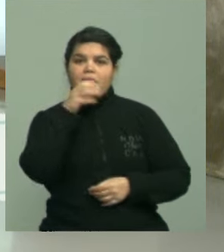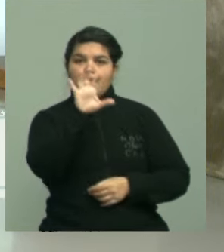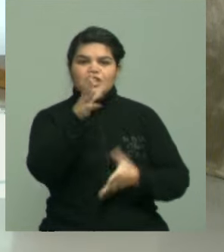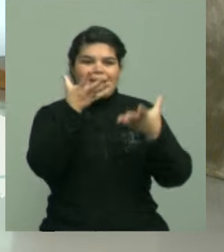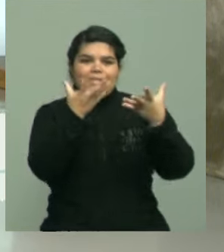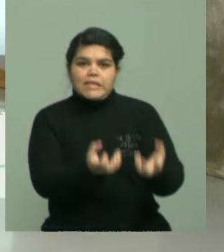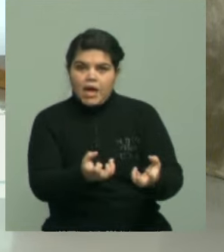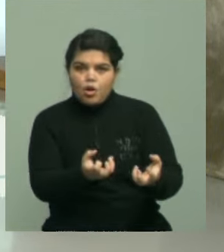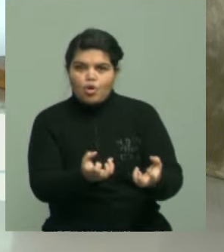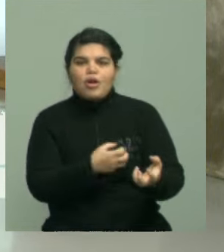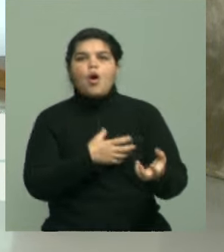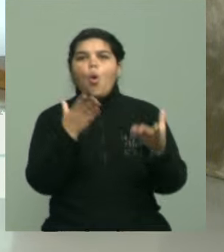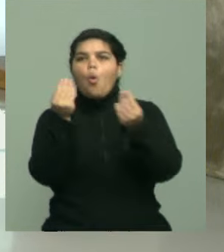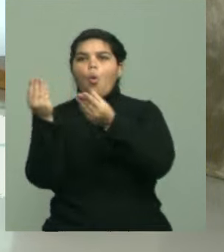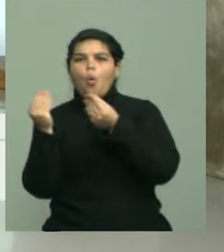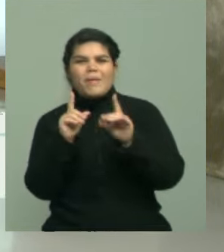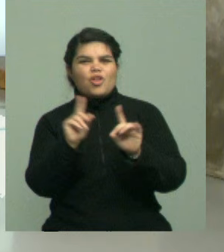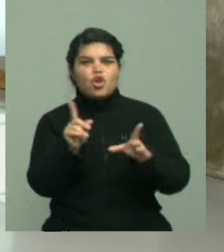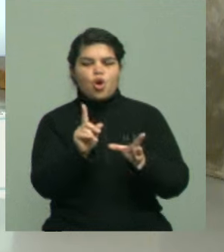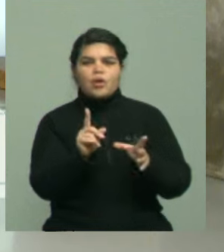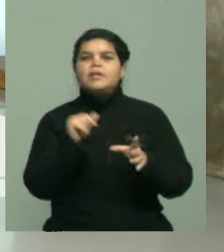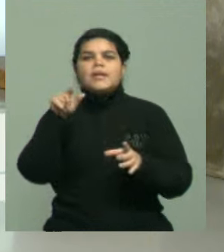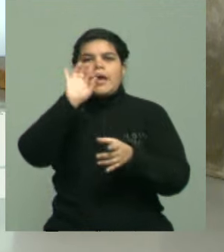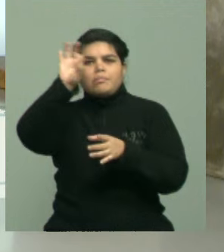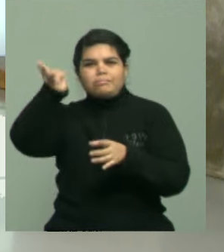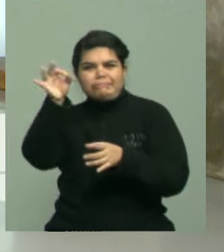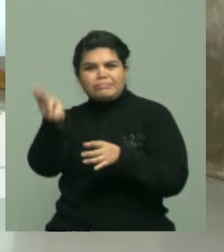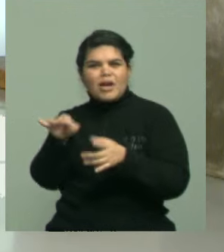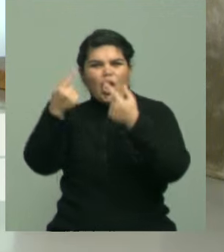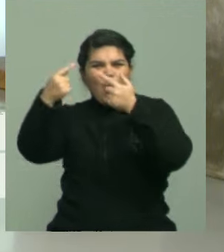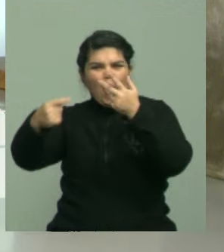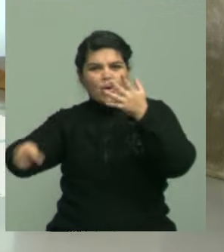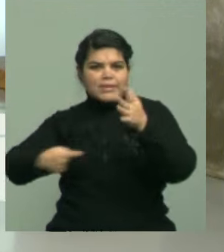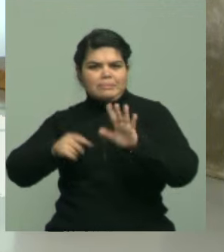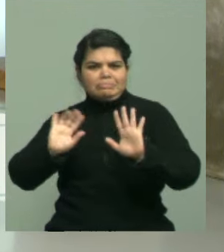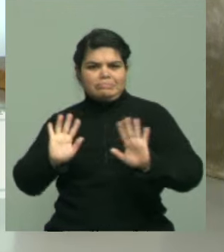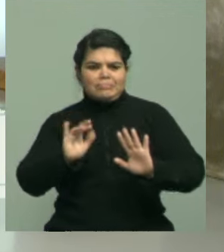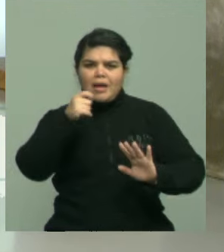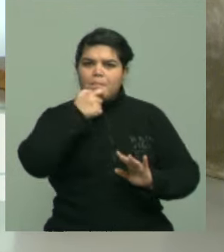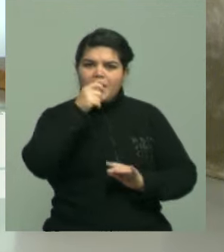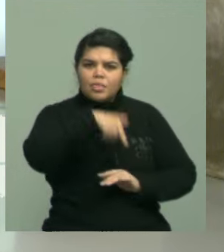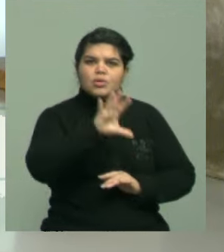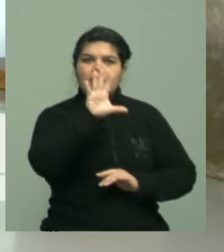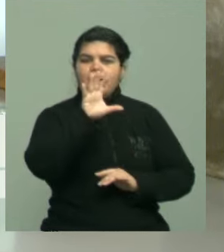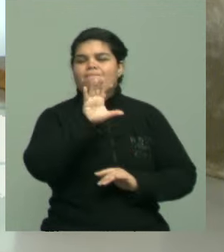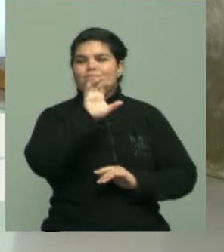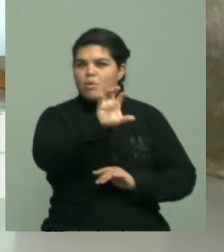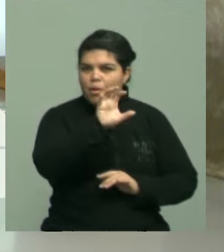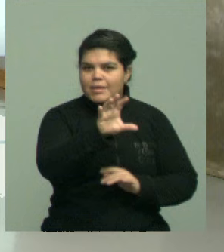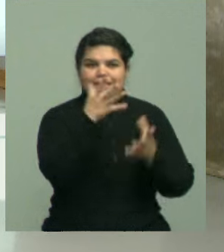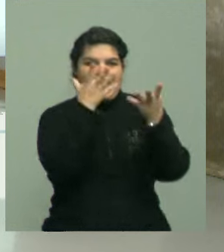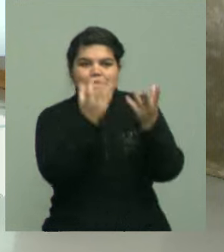Porque no tiene un montón de plagas que existen en las zonas húmedas. Entonces eso beneficiaría a un producto de muchísima mayor